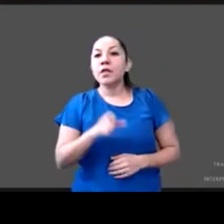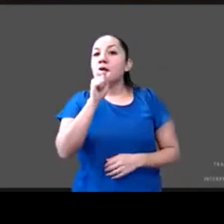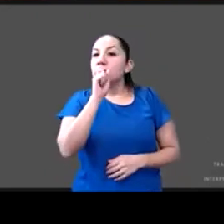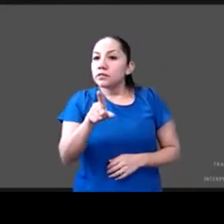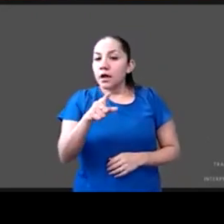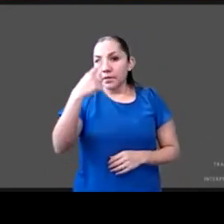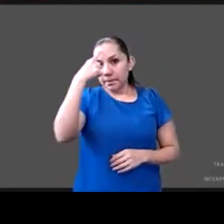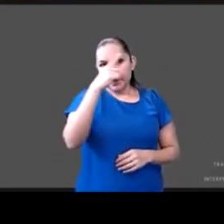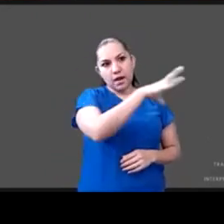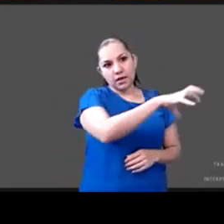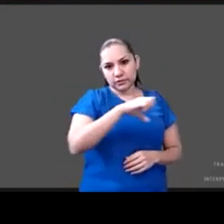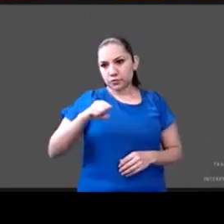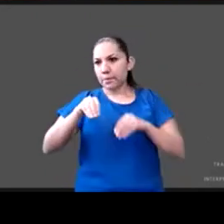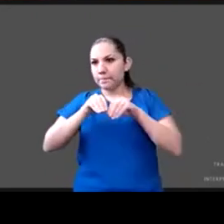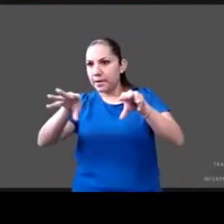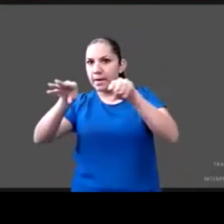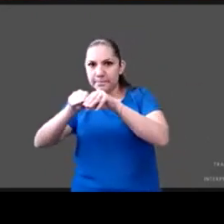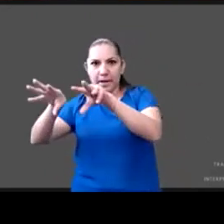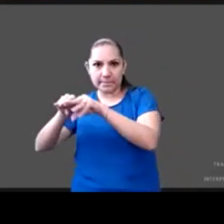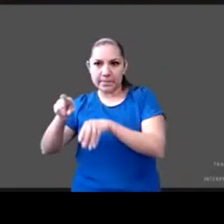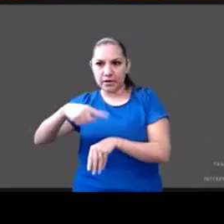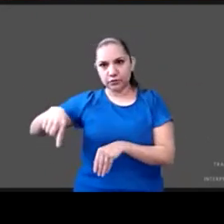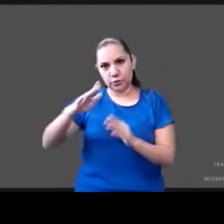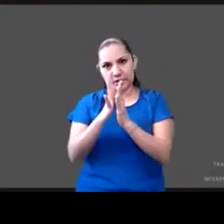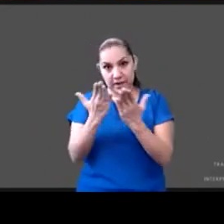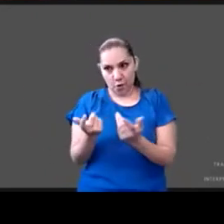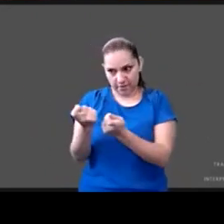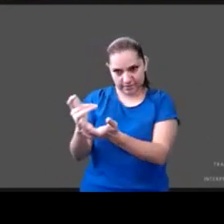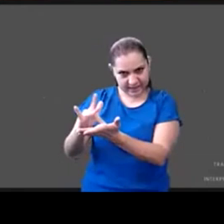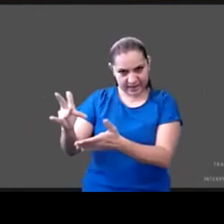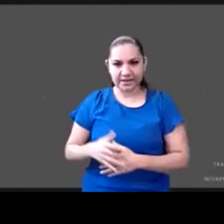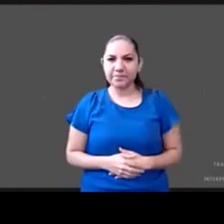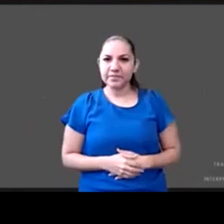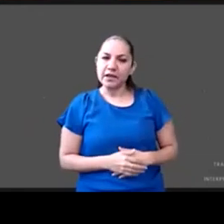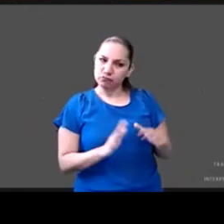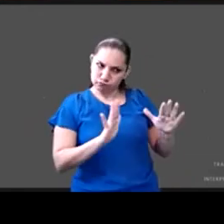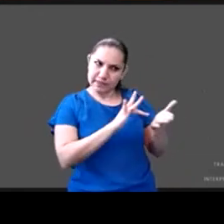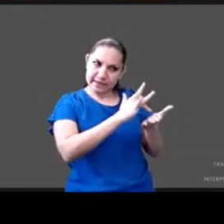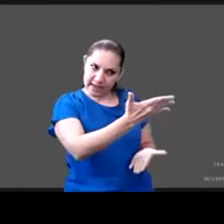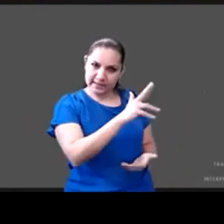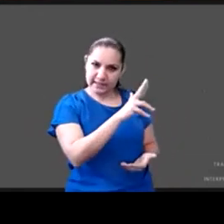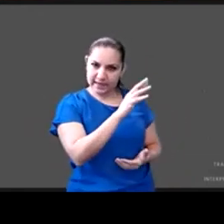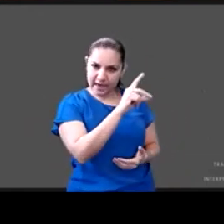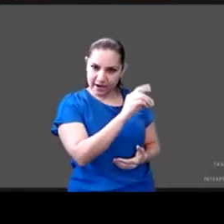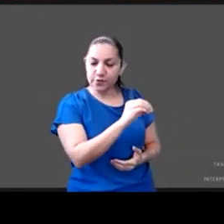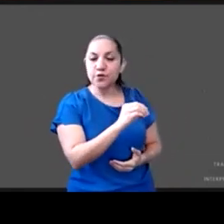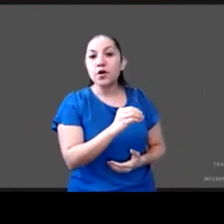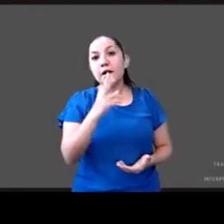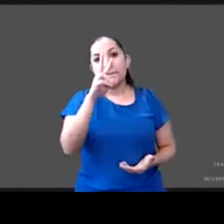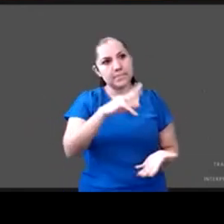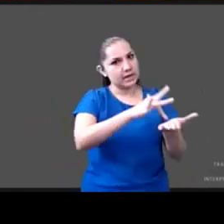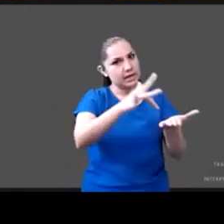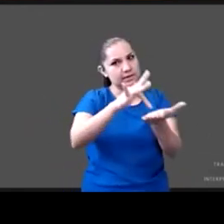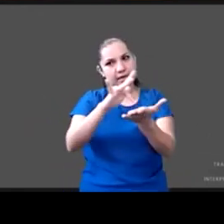doy la palabra a Karen. Karen, muchas gracias. Al contrario, Ricardo, muchas gracias a todas y a todos. Creo que ha sido de verdad